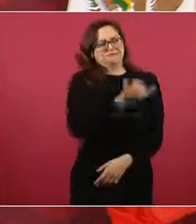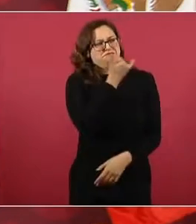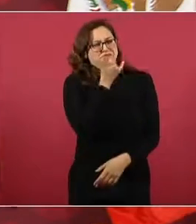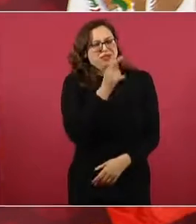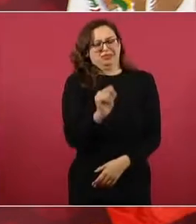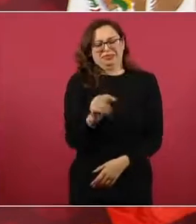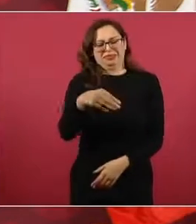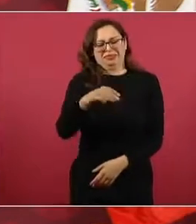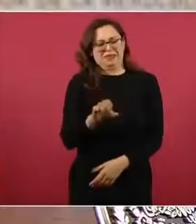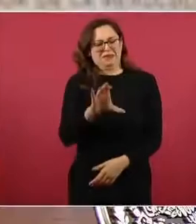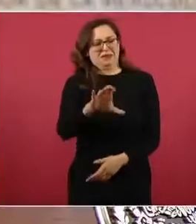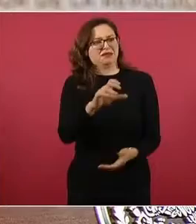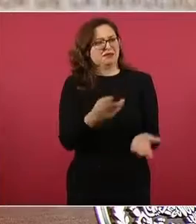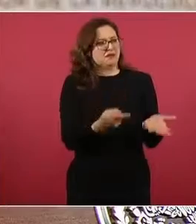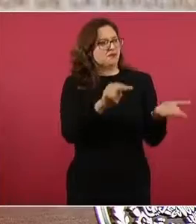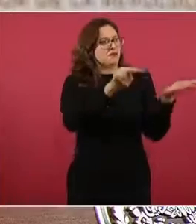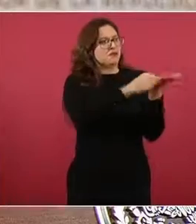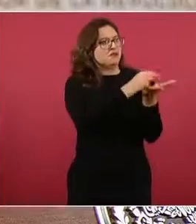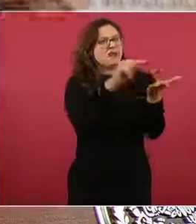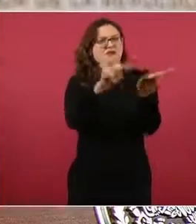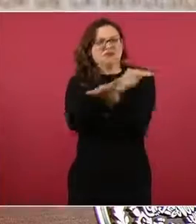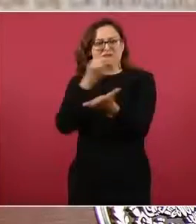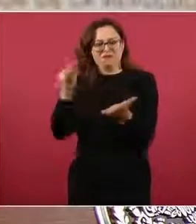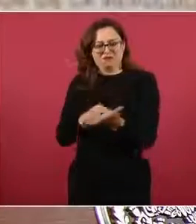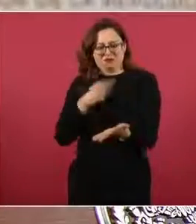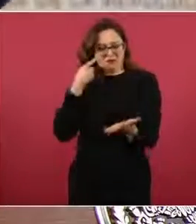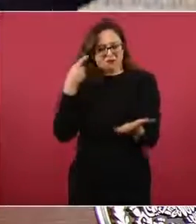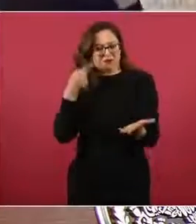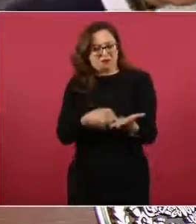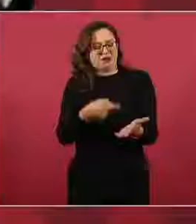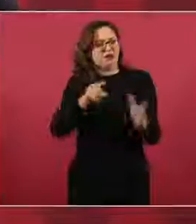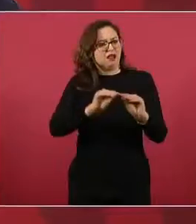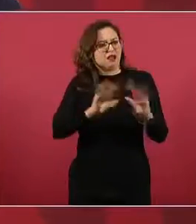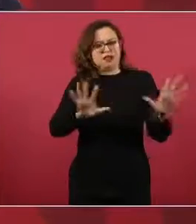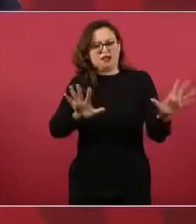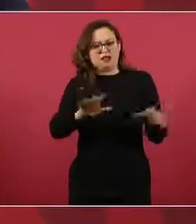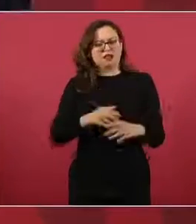con mucha claridad, y empiezan